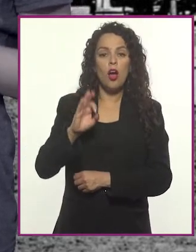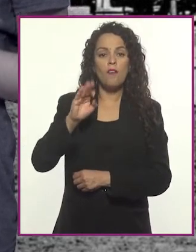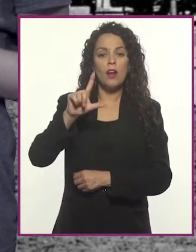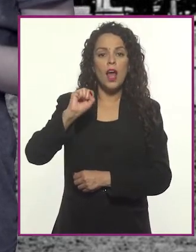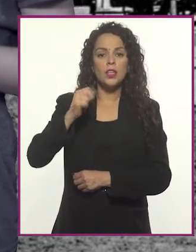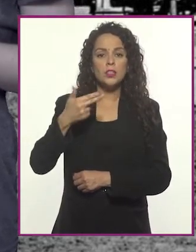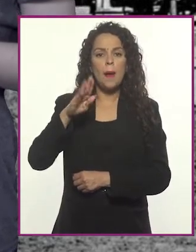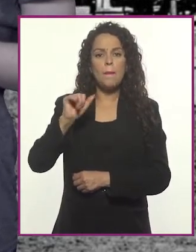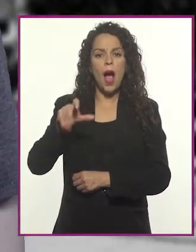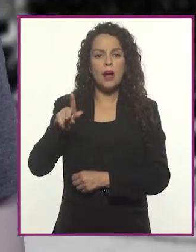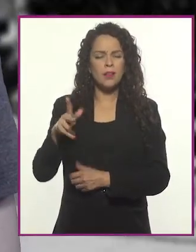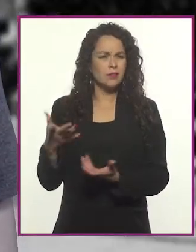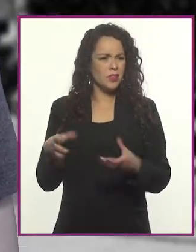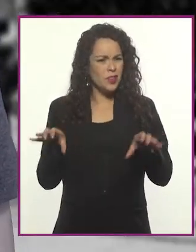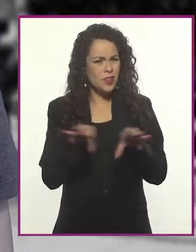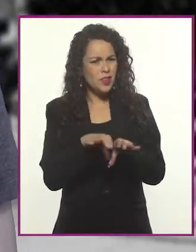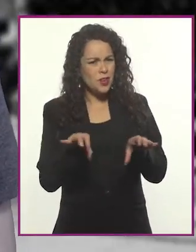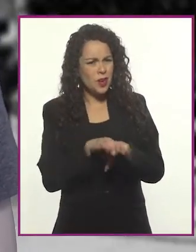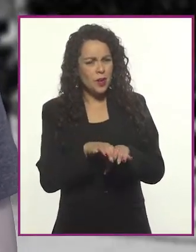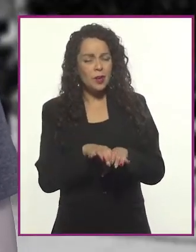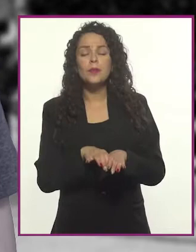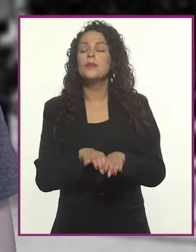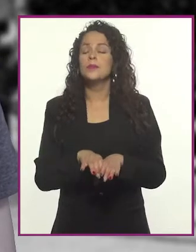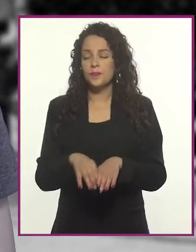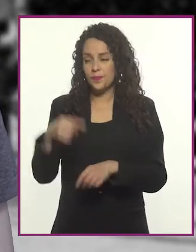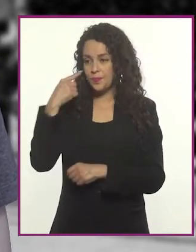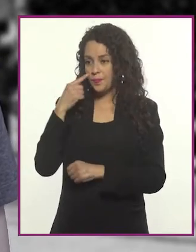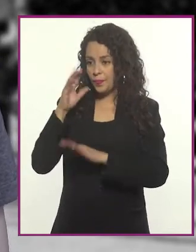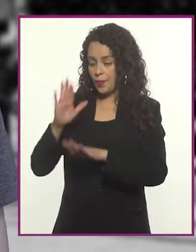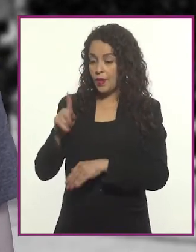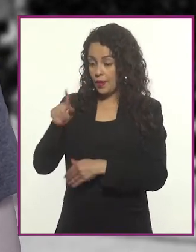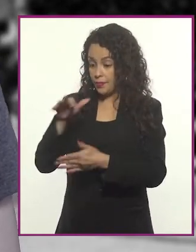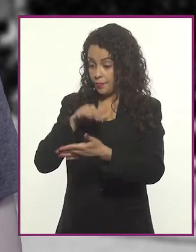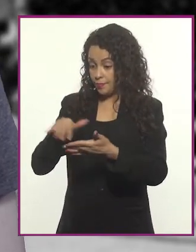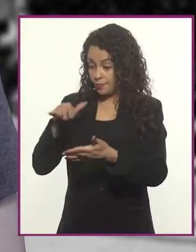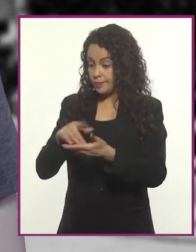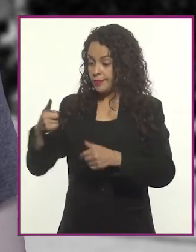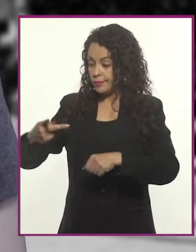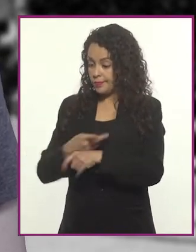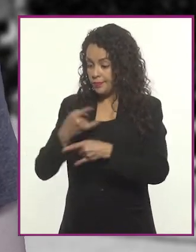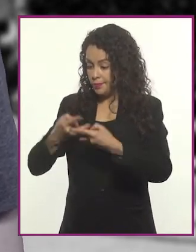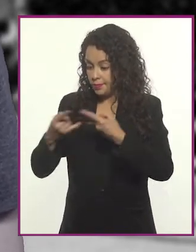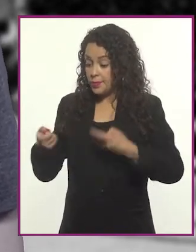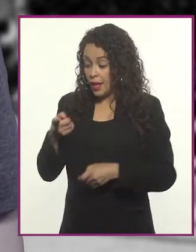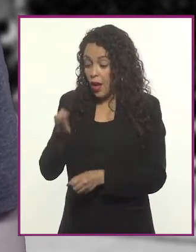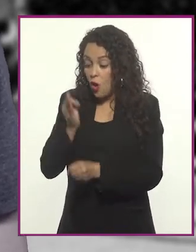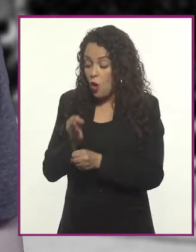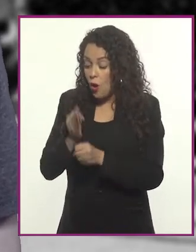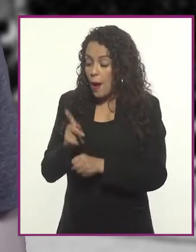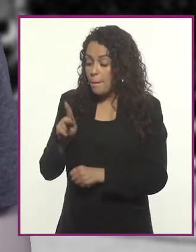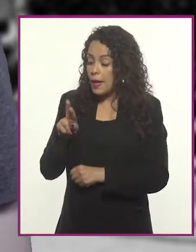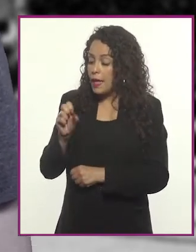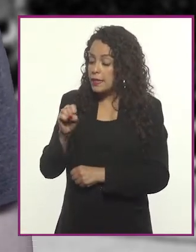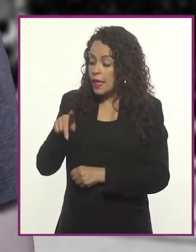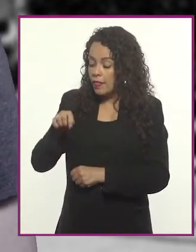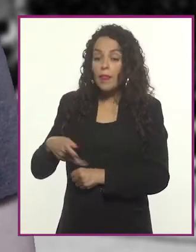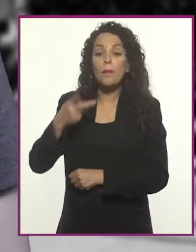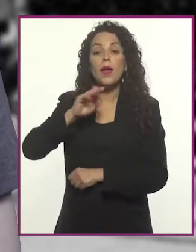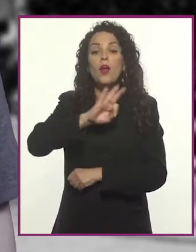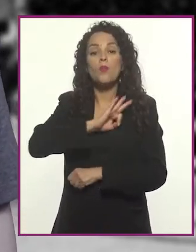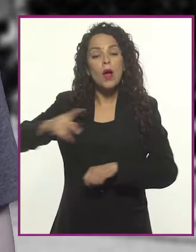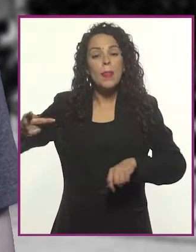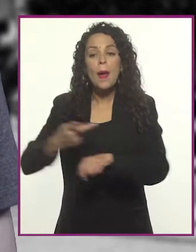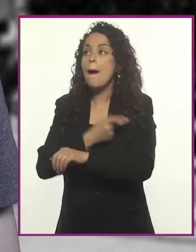¿Cómo? En la narración estableces un tiempo en el que sucede la historia. Ese es tu tiempo presente. Puedes volver al